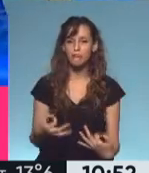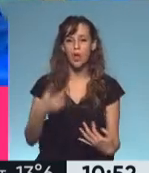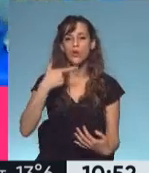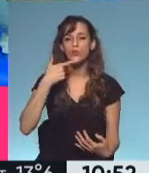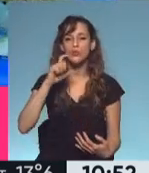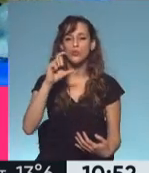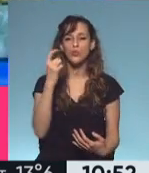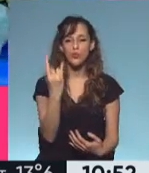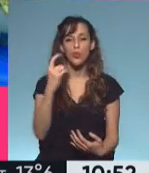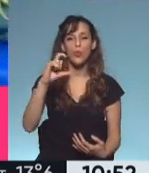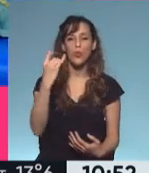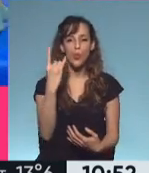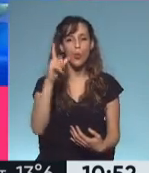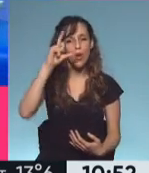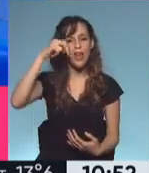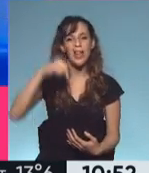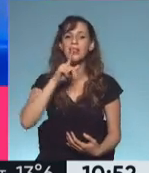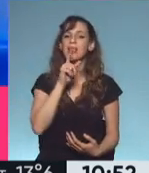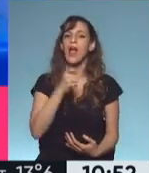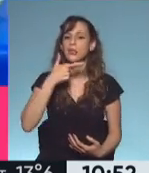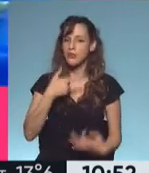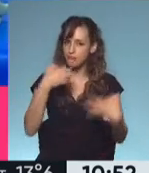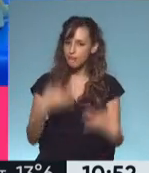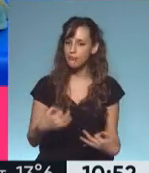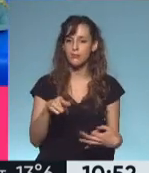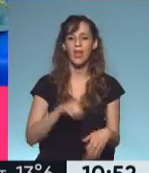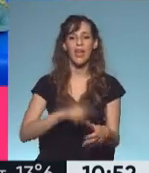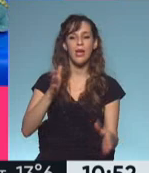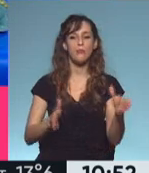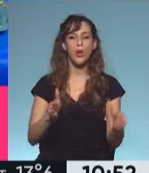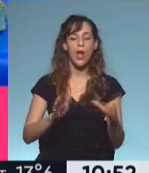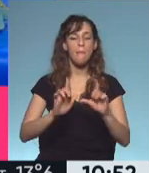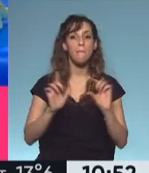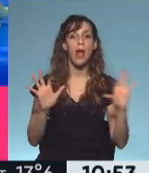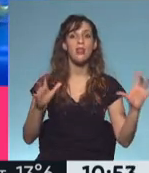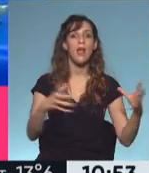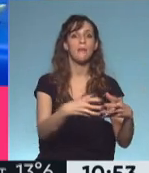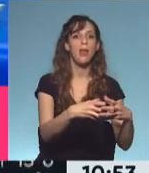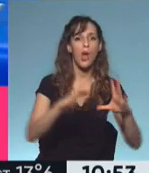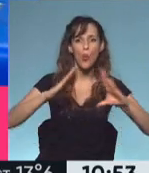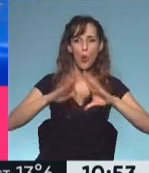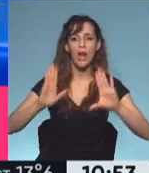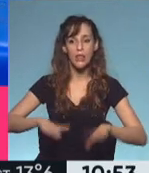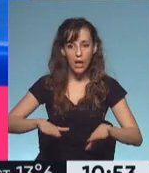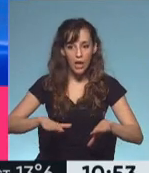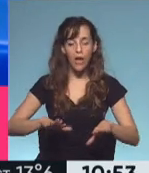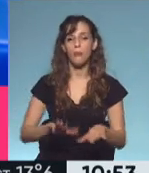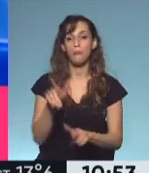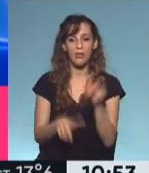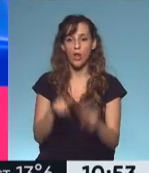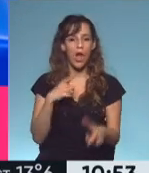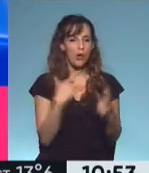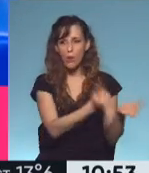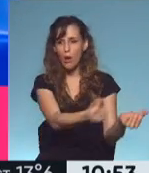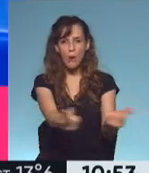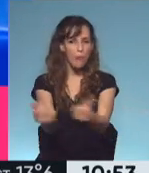suculentas, Amo de Casa, que se pusieron tan de moda en época de pandemia, en las cuarentenas, ¿no? Cuando hubo un boom de gente que